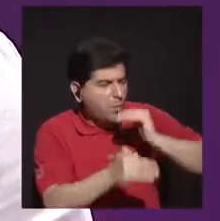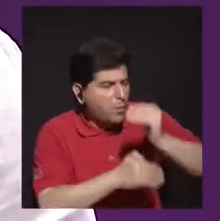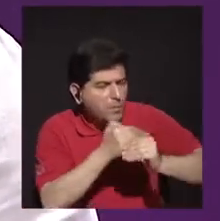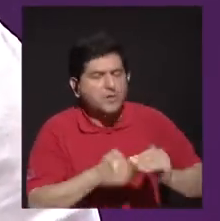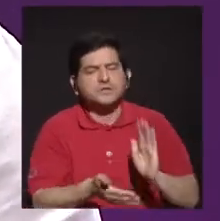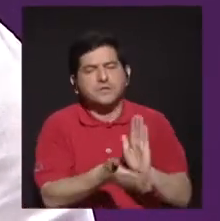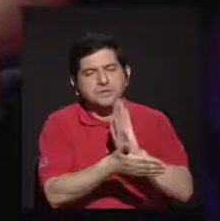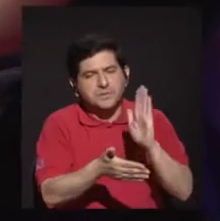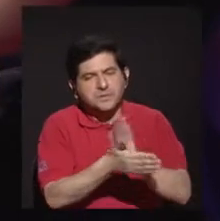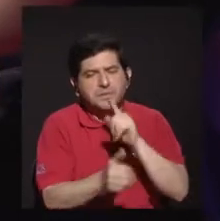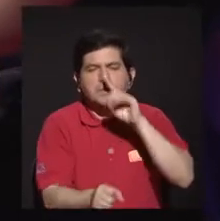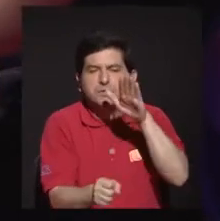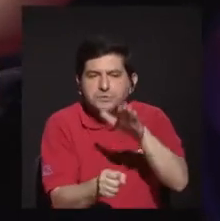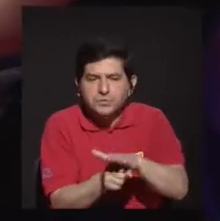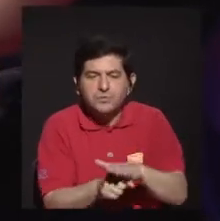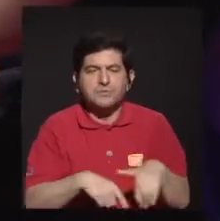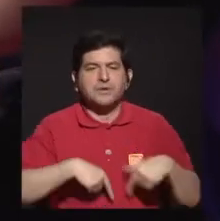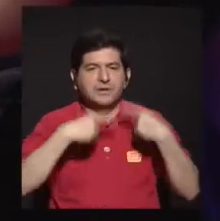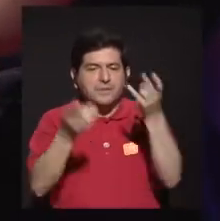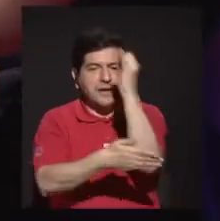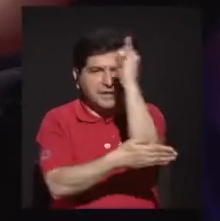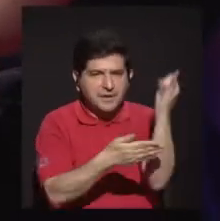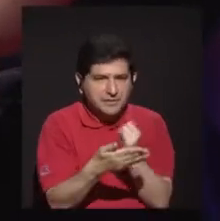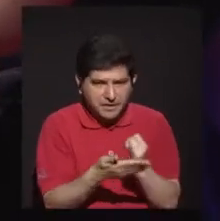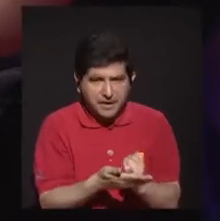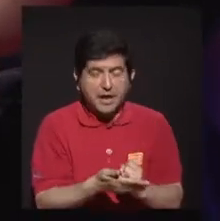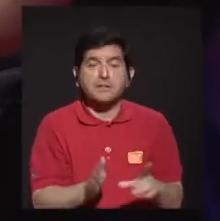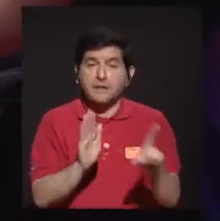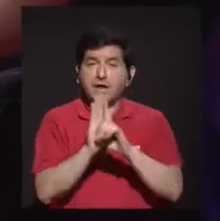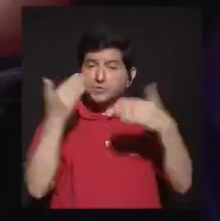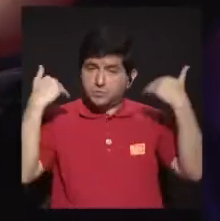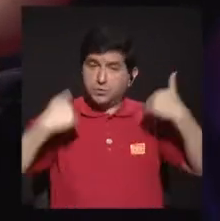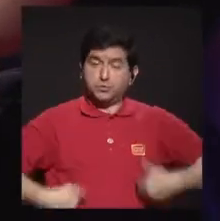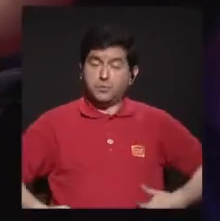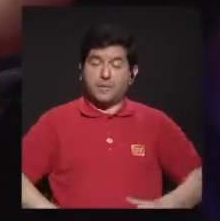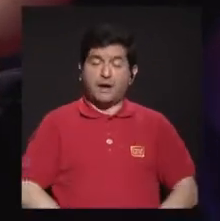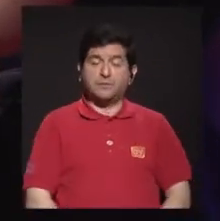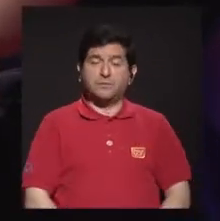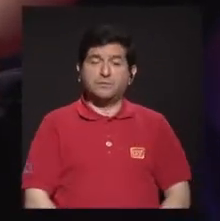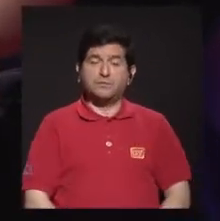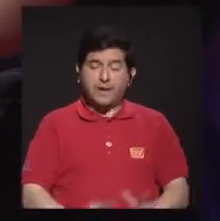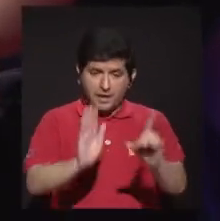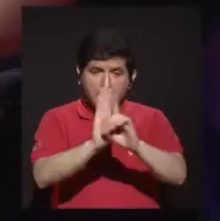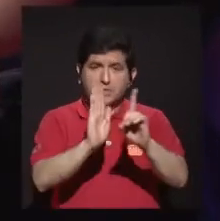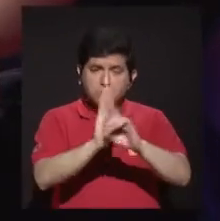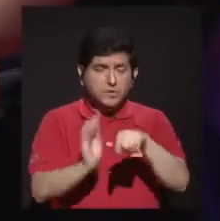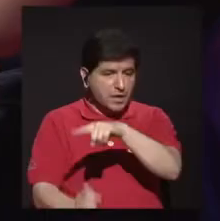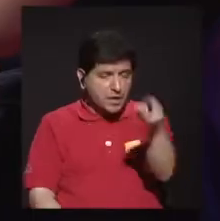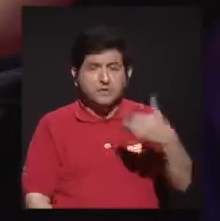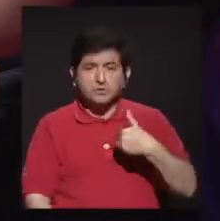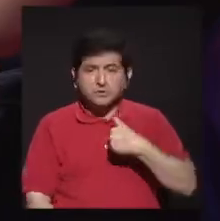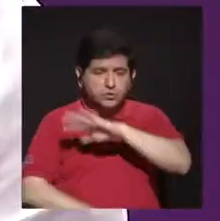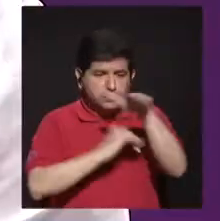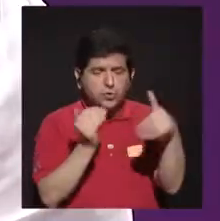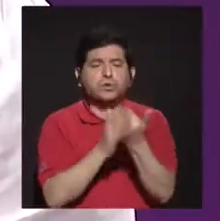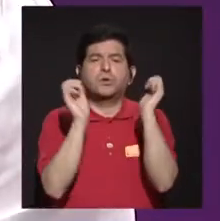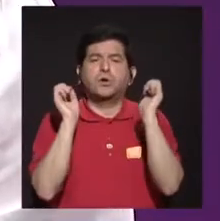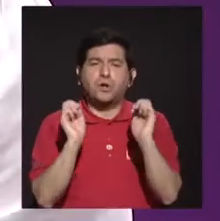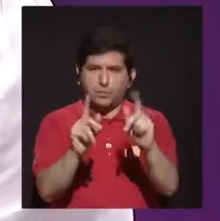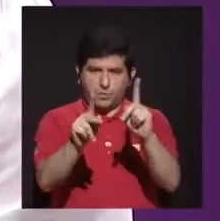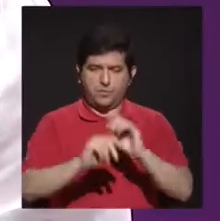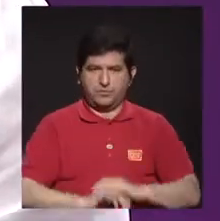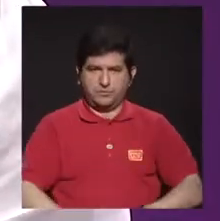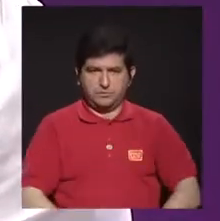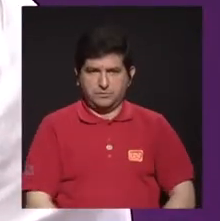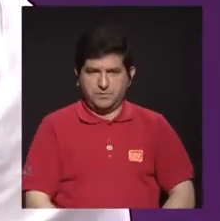un papeleo para poder llevar arte a ellas, porque es un derecho humano. Claro, por es supuesto. Un derecho el que ellas tengan toda esa posibilidad